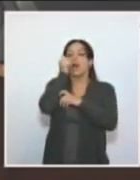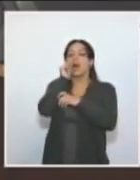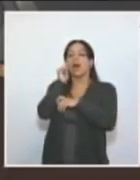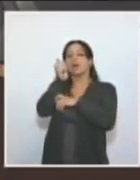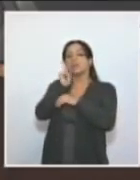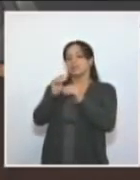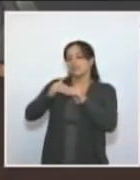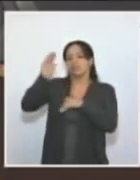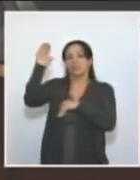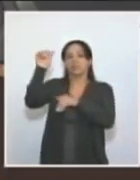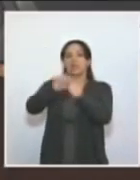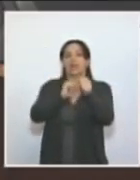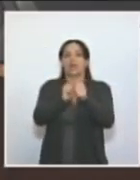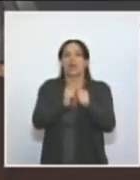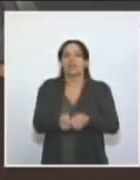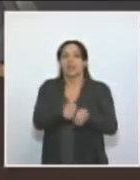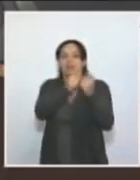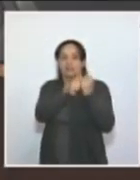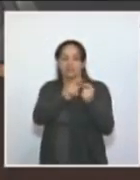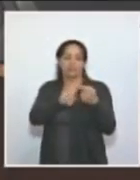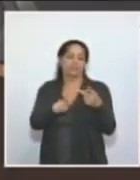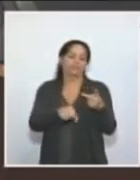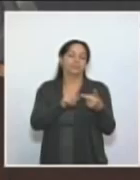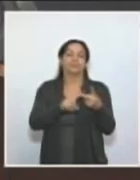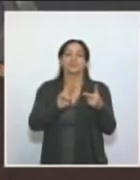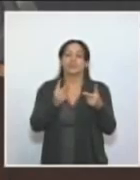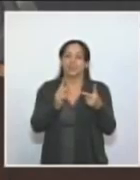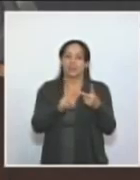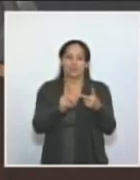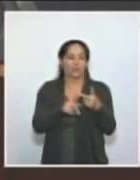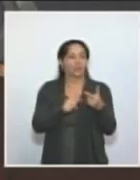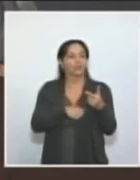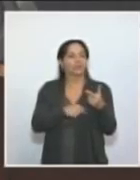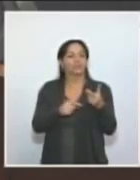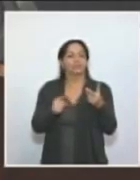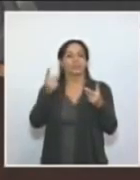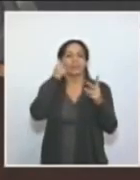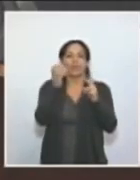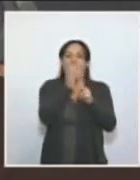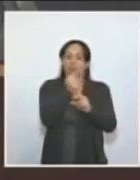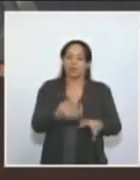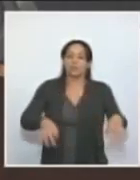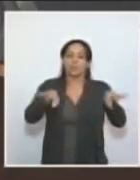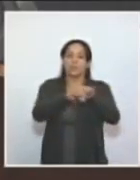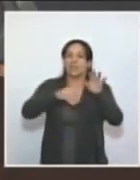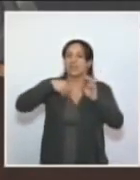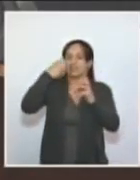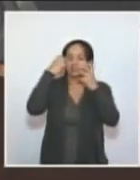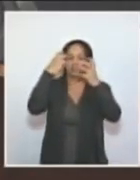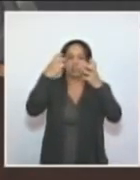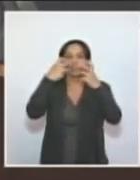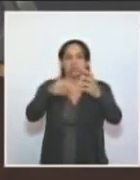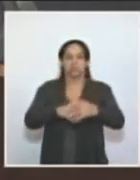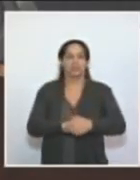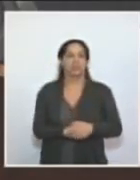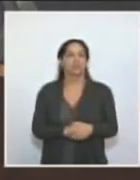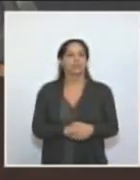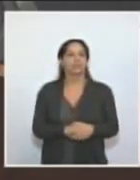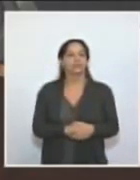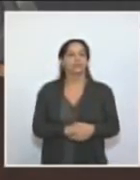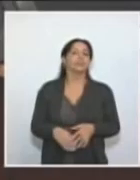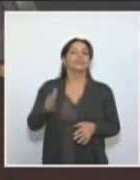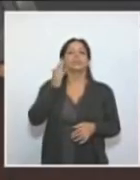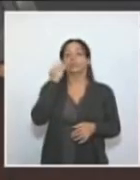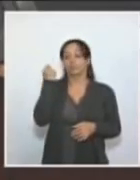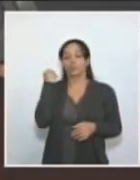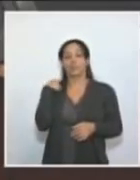mil pesos por carga. Y en segundo lugar, y es el logro más importante, que a partir del